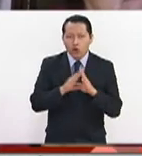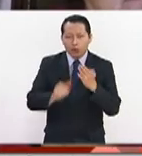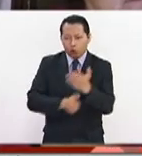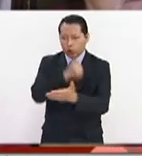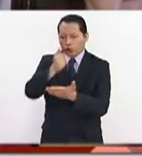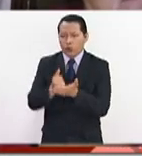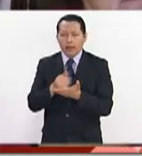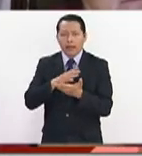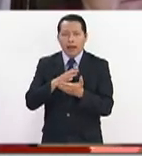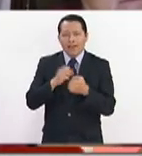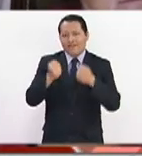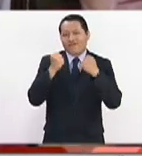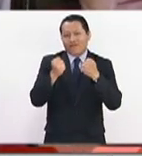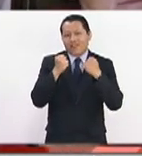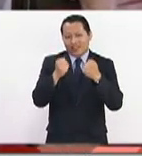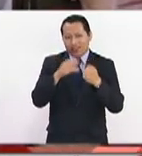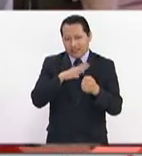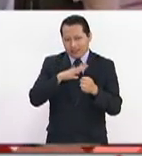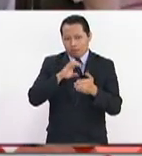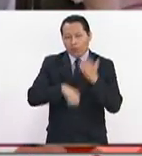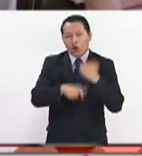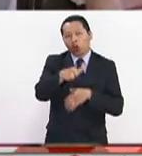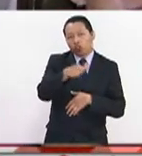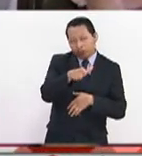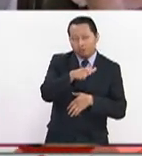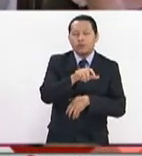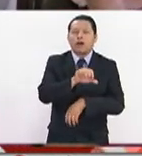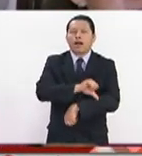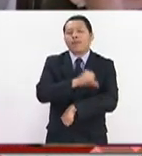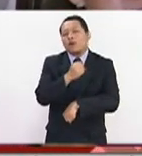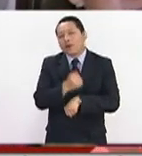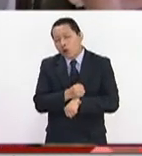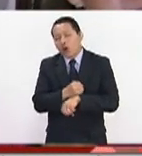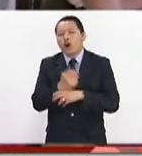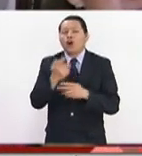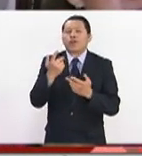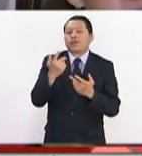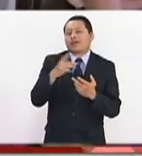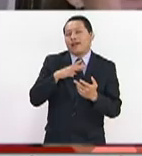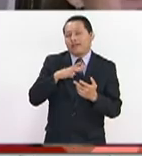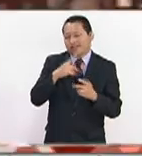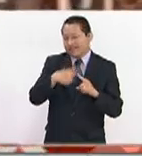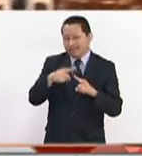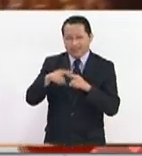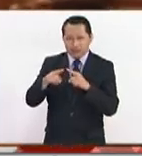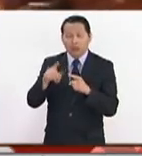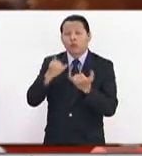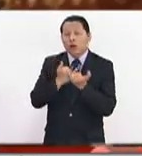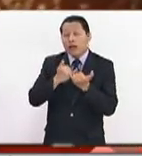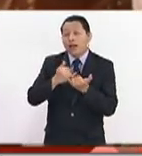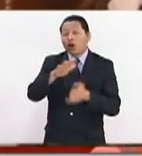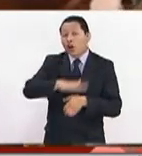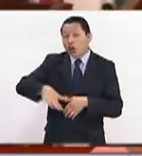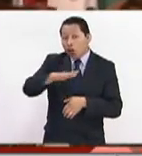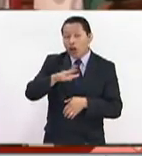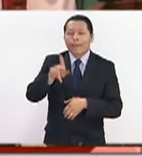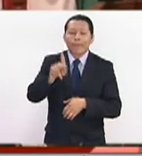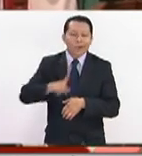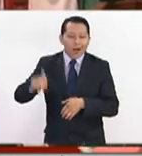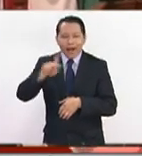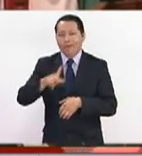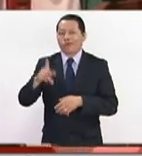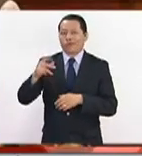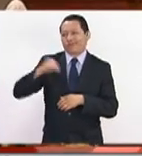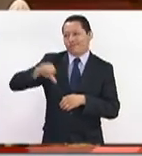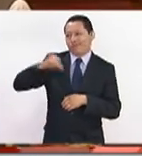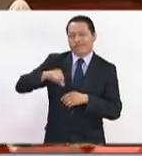es un gran mosaico, no es lo mismo Xochimilco que Álvaro Obregón, que Cuauhtémoc, que Benito Juárez, las colonias, pueblos originarios, etcétera, son muy